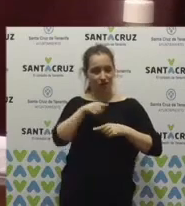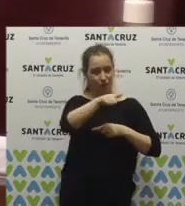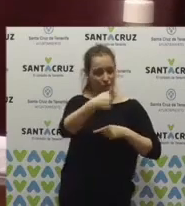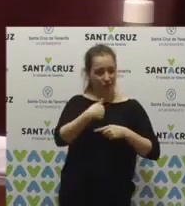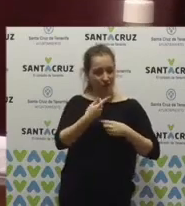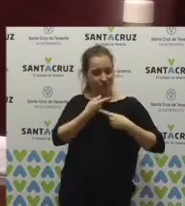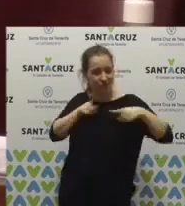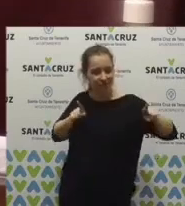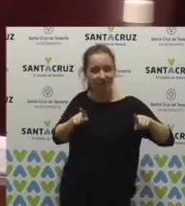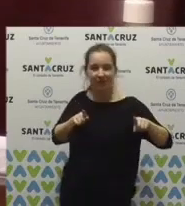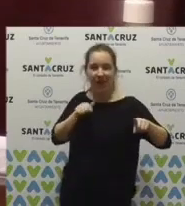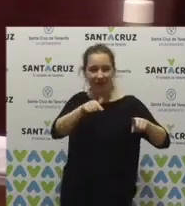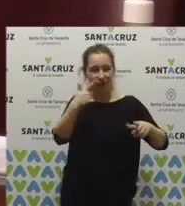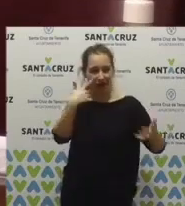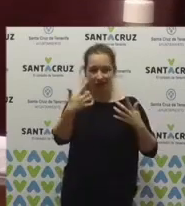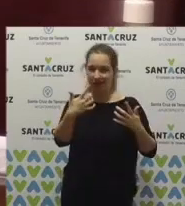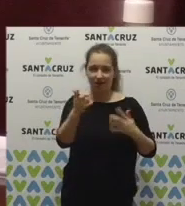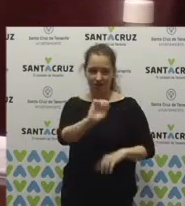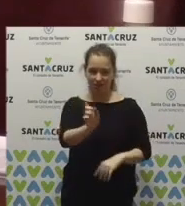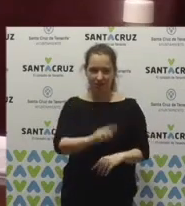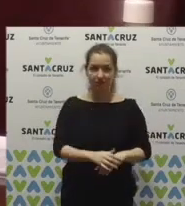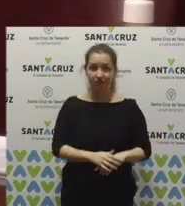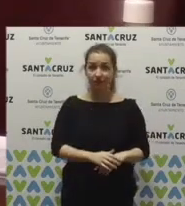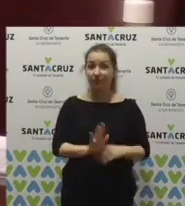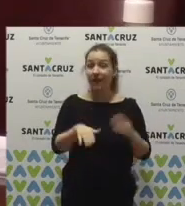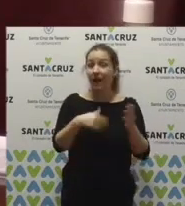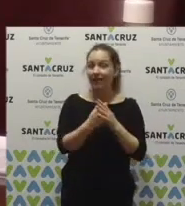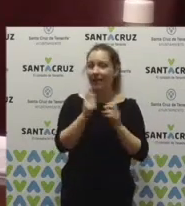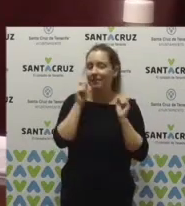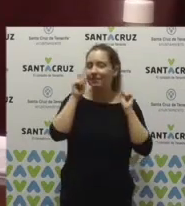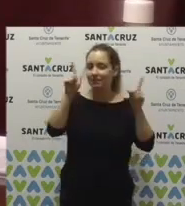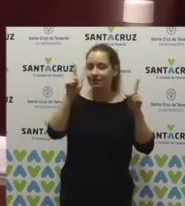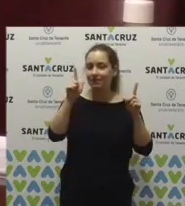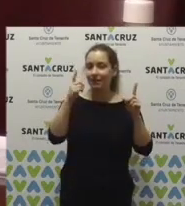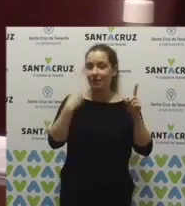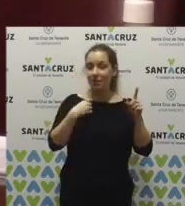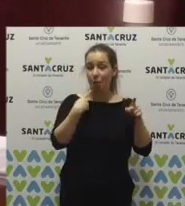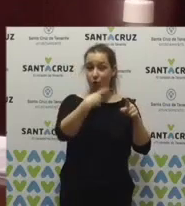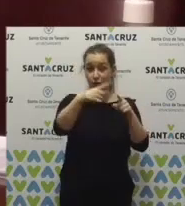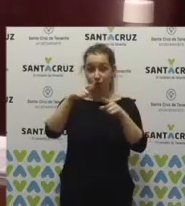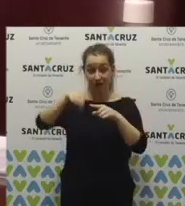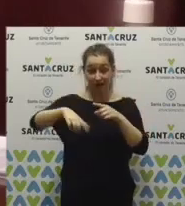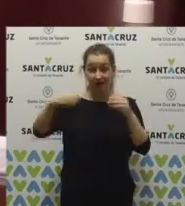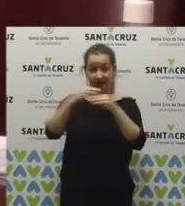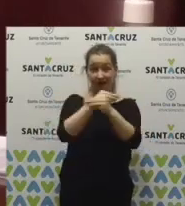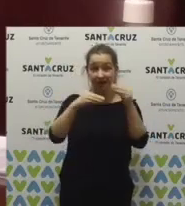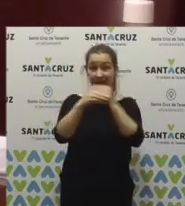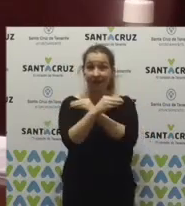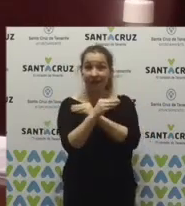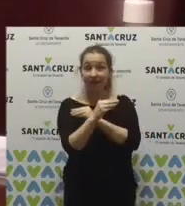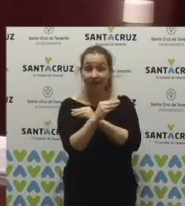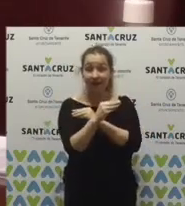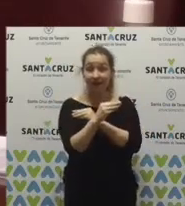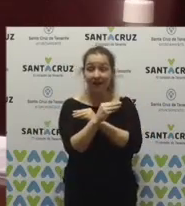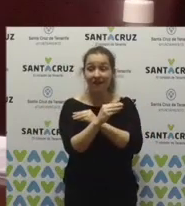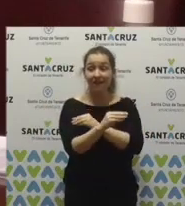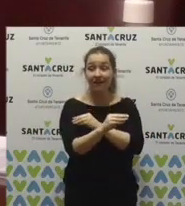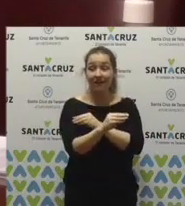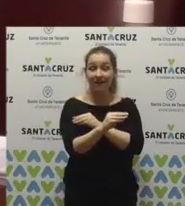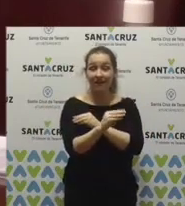ácido así que fíjense que la discrepancia que se ha mostrado abiertamente en este pleno es cuando se debía realizar